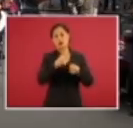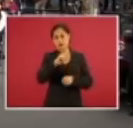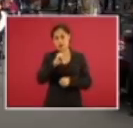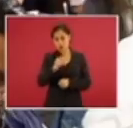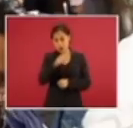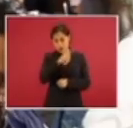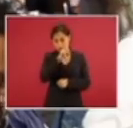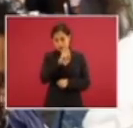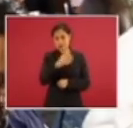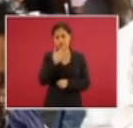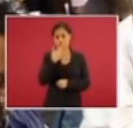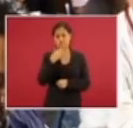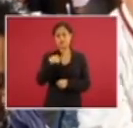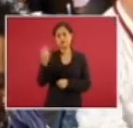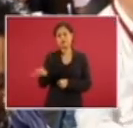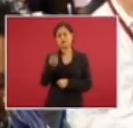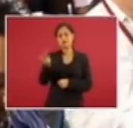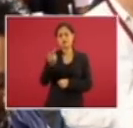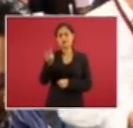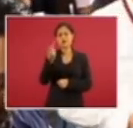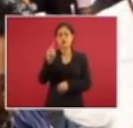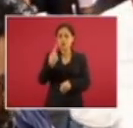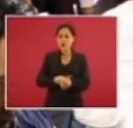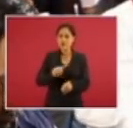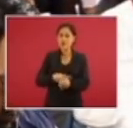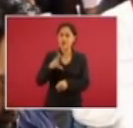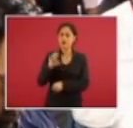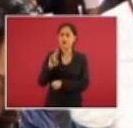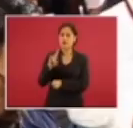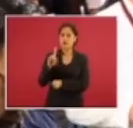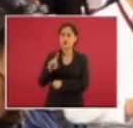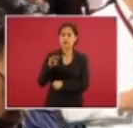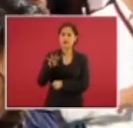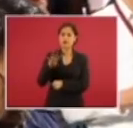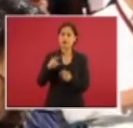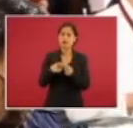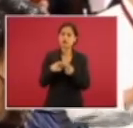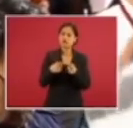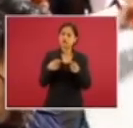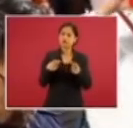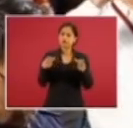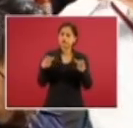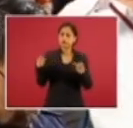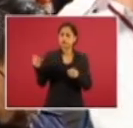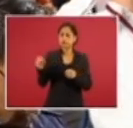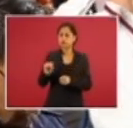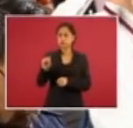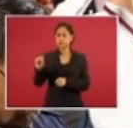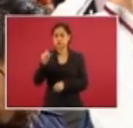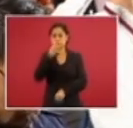pues los casos de COVID-19 siguen en aumento, y la recomendación de la Secretaría de Salud a la población es a quedarse en